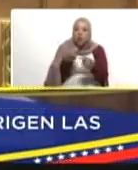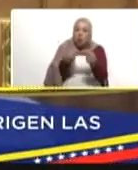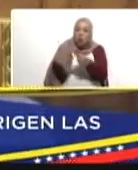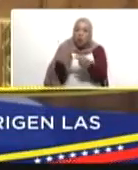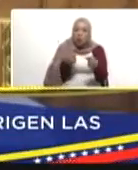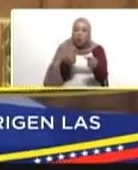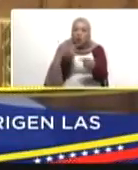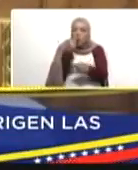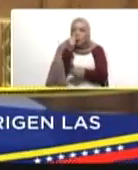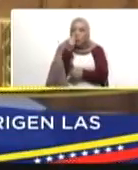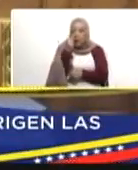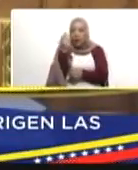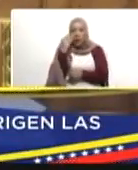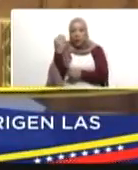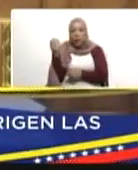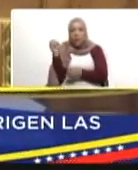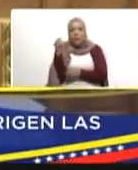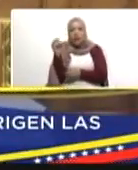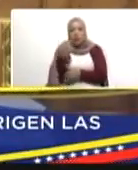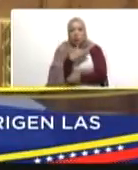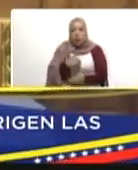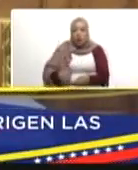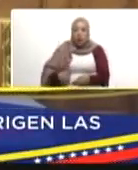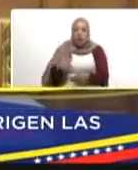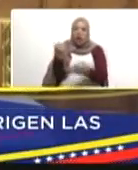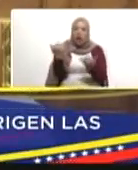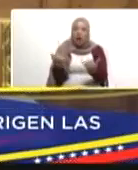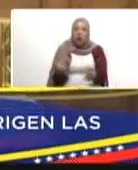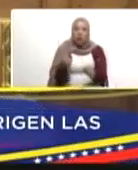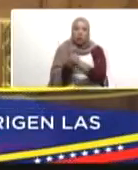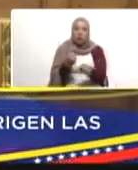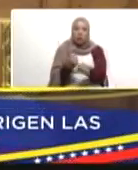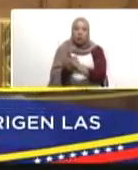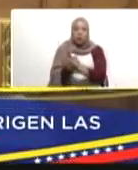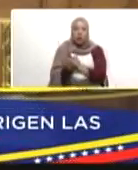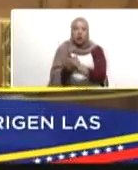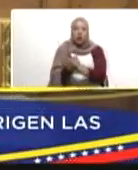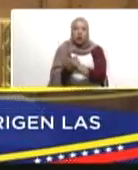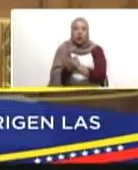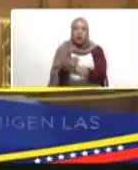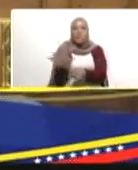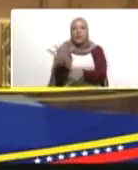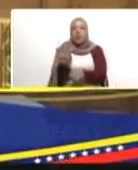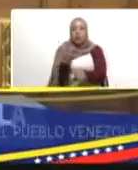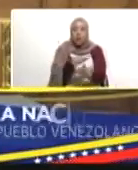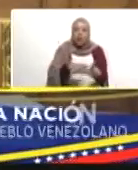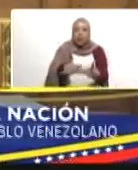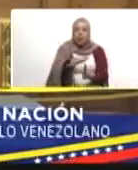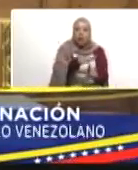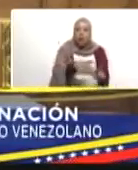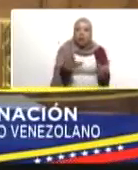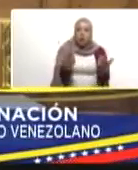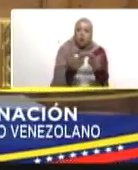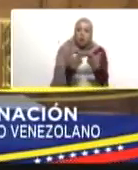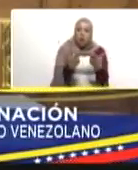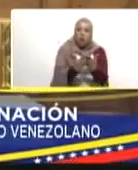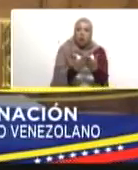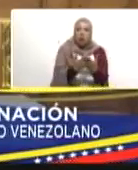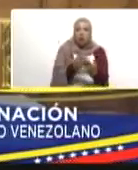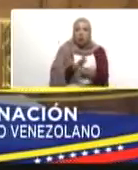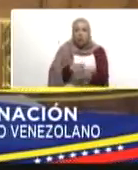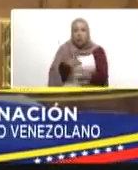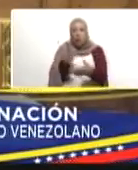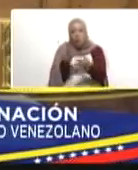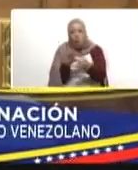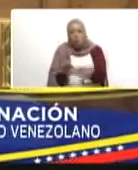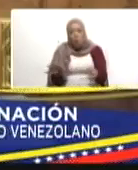Jorge Rodríguez están apostando a que ocurra algo en Venezuela yo tengo que comentar esto porque esto